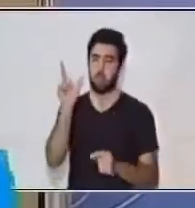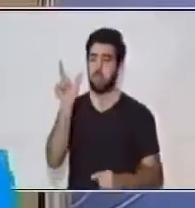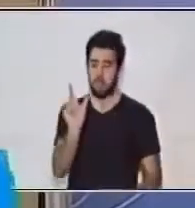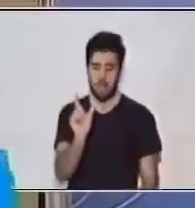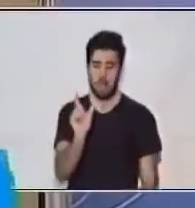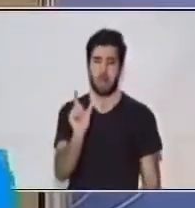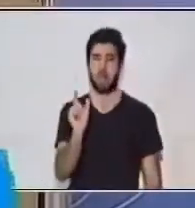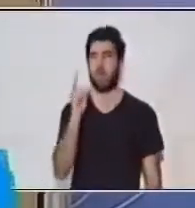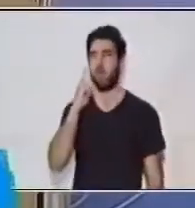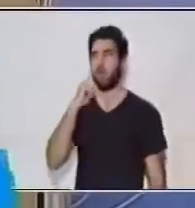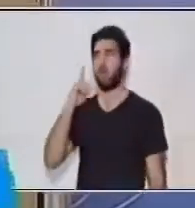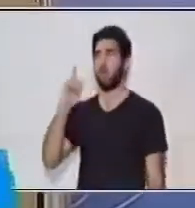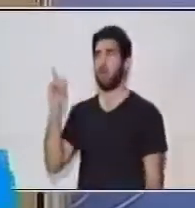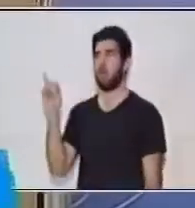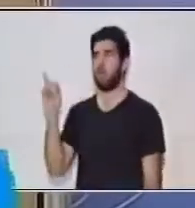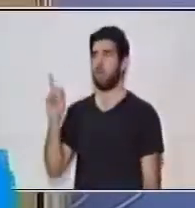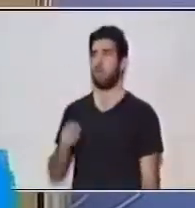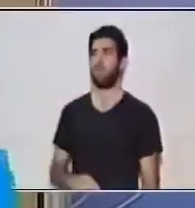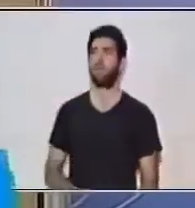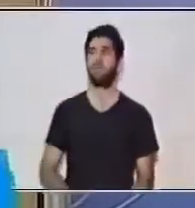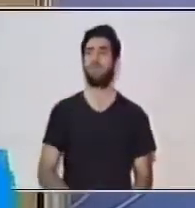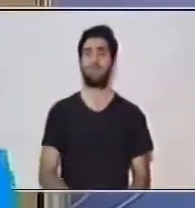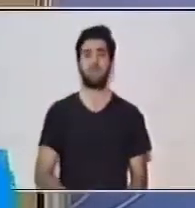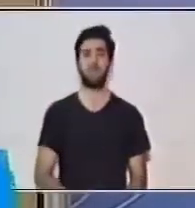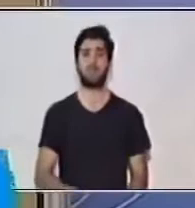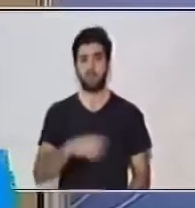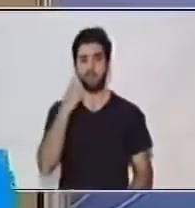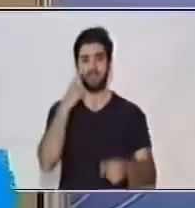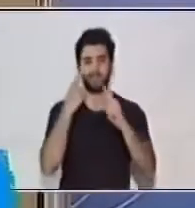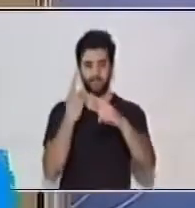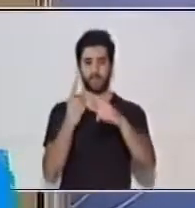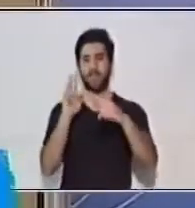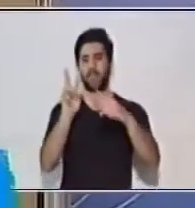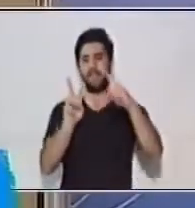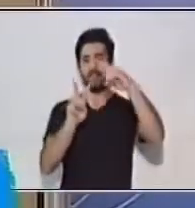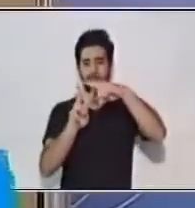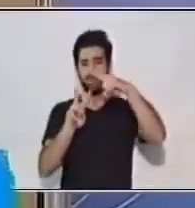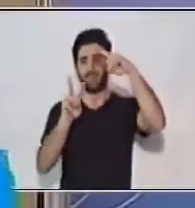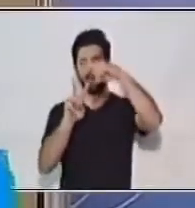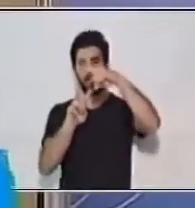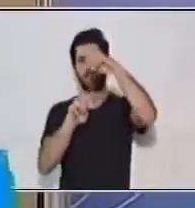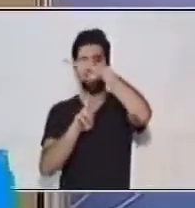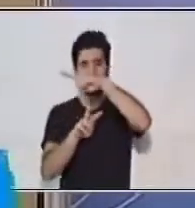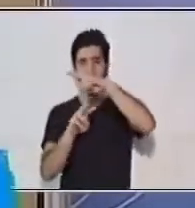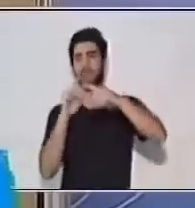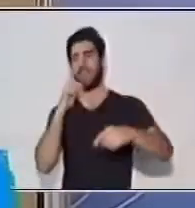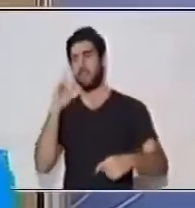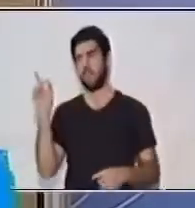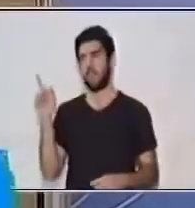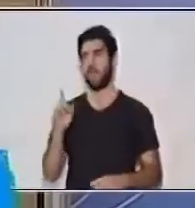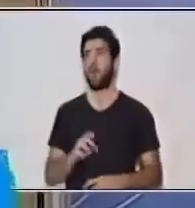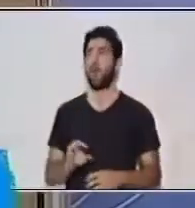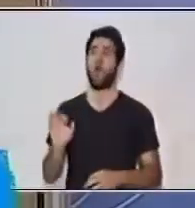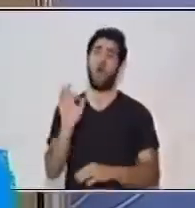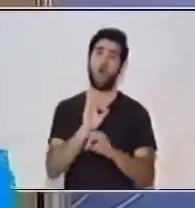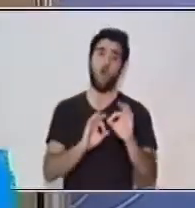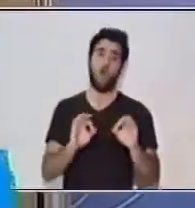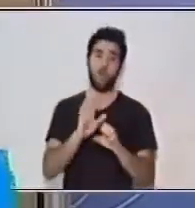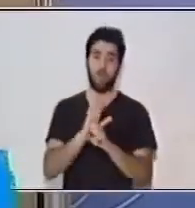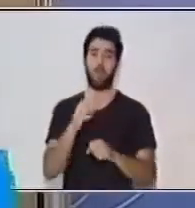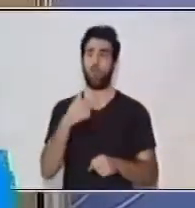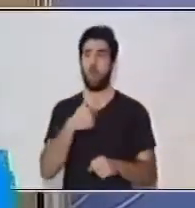más pequeño. Ahí tenemos nuestros vectores. Pero ¿qué sucede si yo lo multiplico por un número